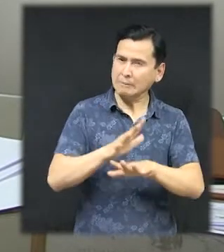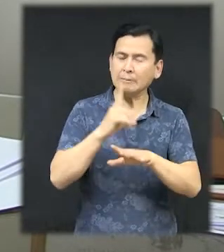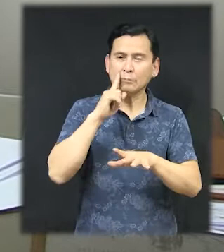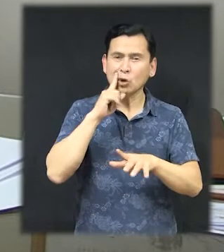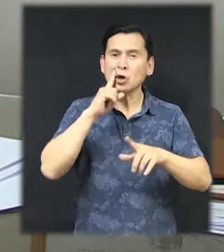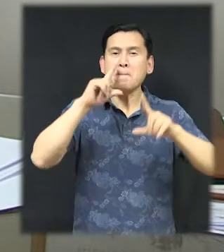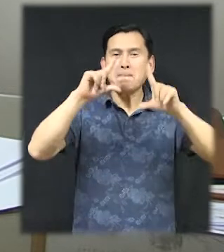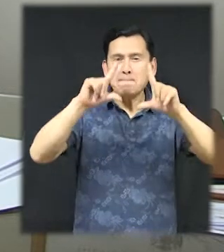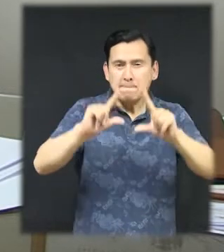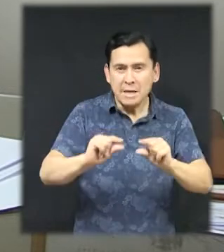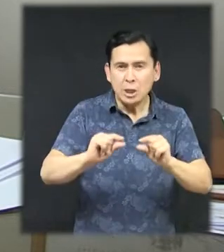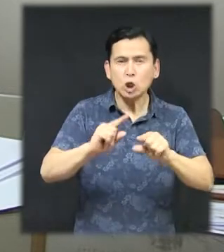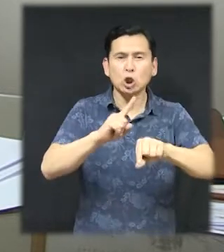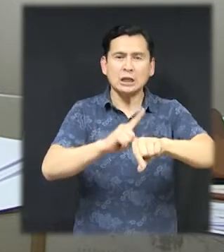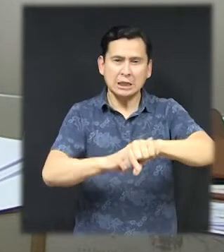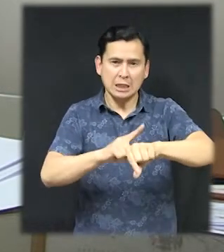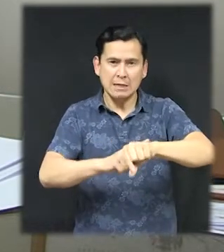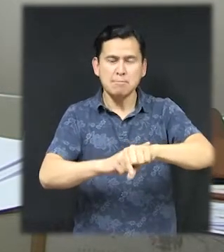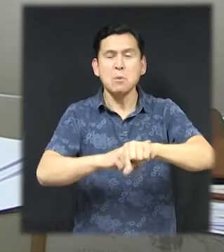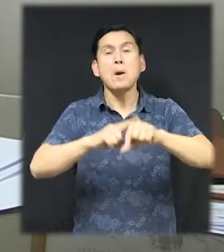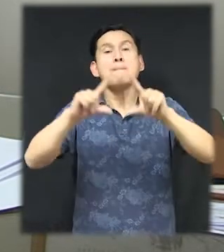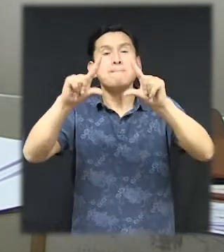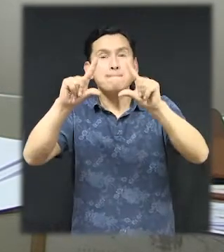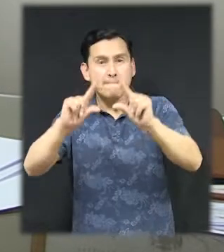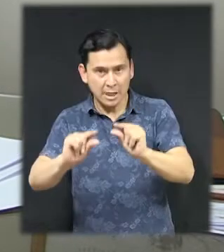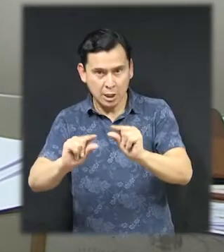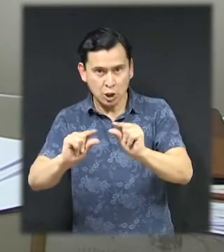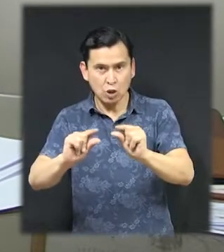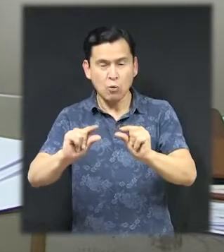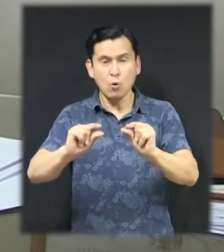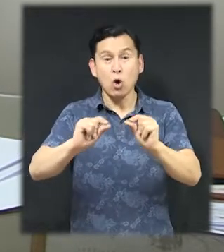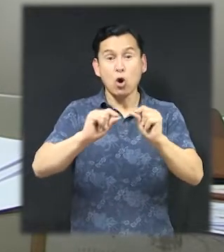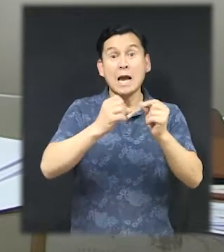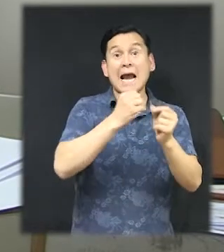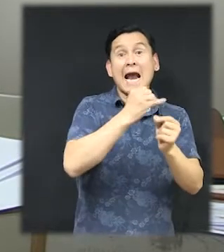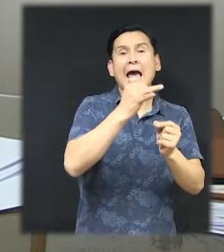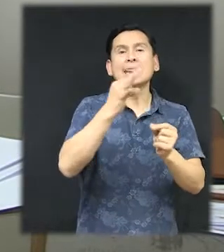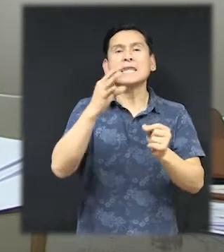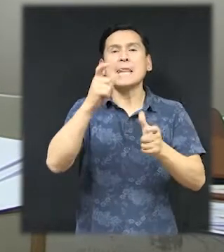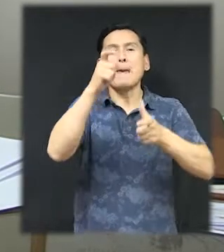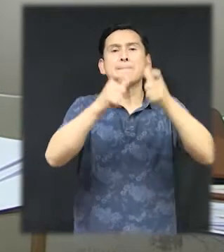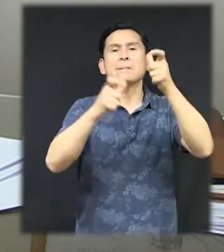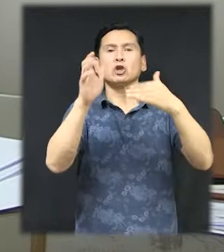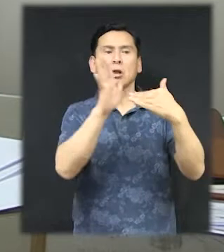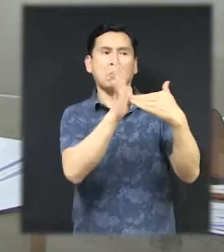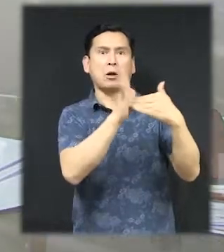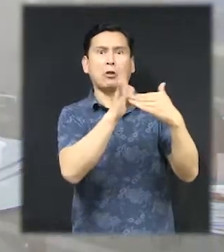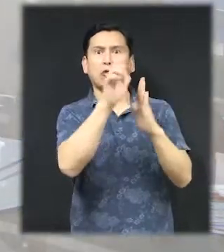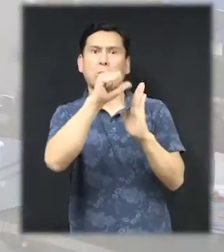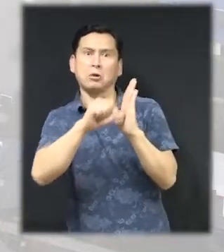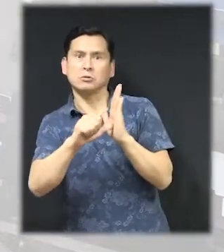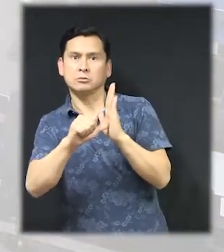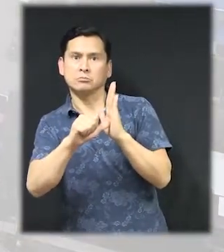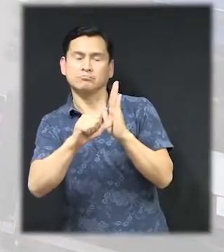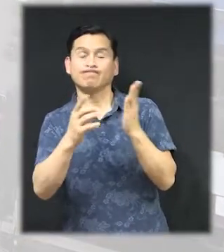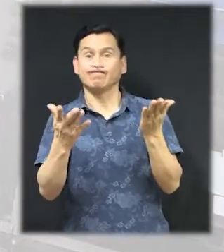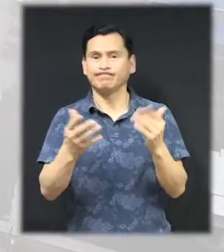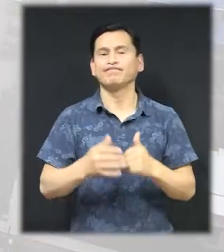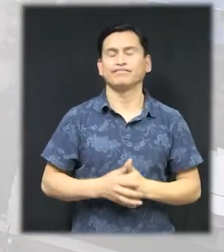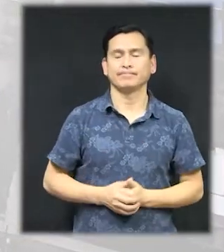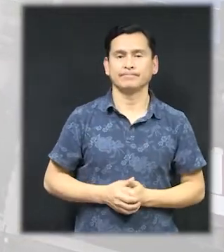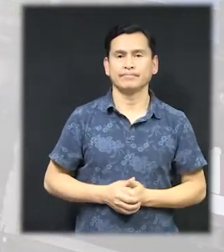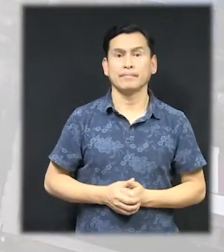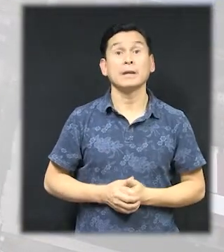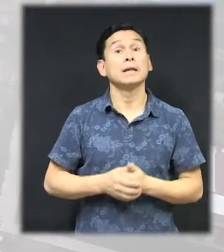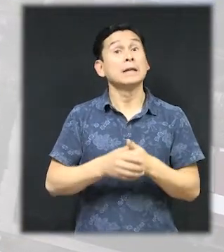porque hemos trabajado mucho por acortarla en el tiempo y disminuir nuestro volumen o cantidad de personas